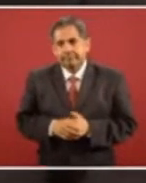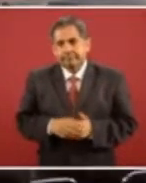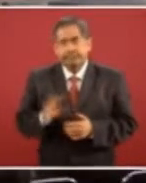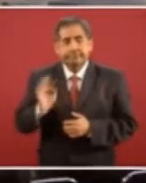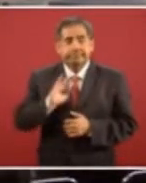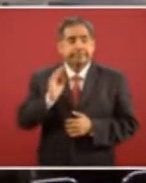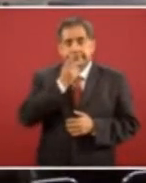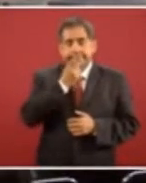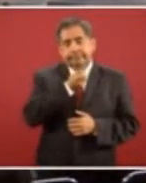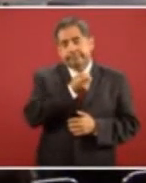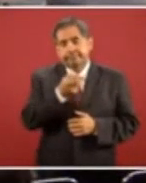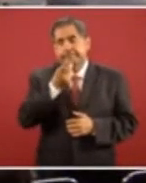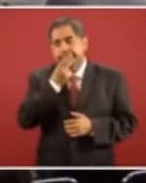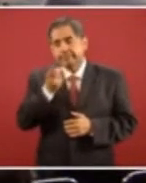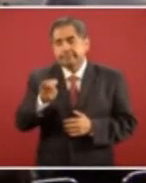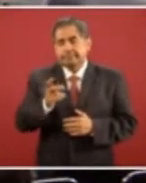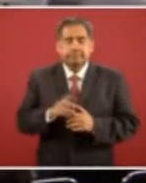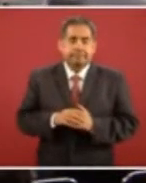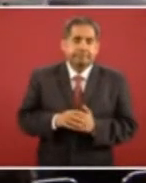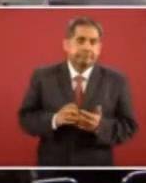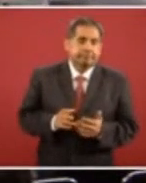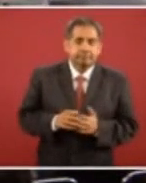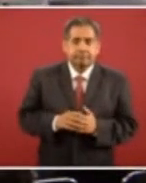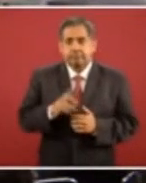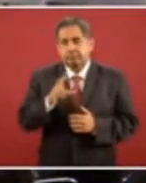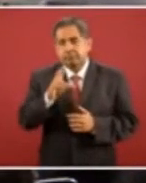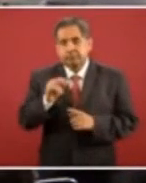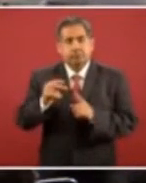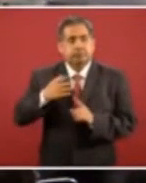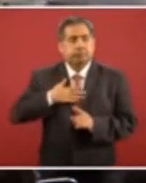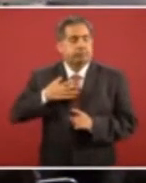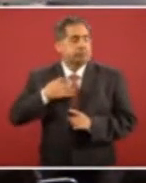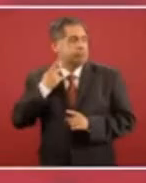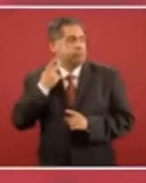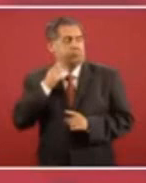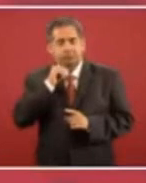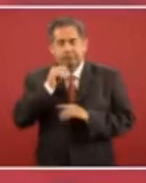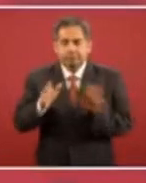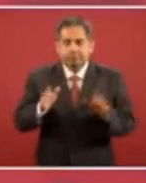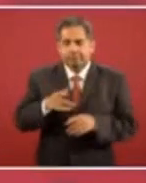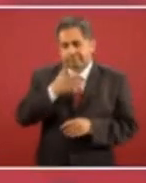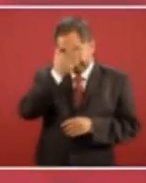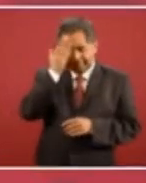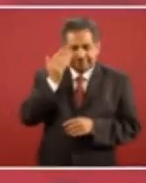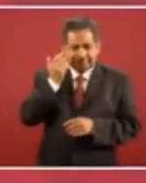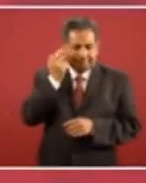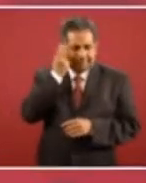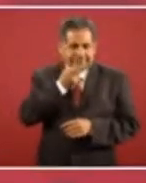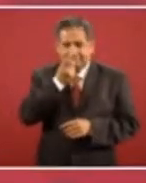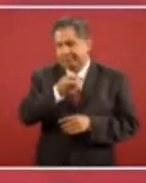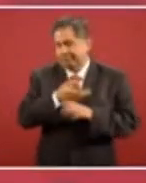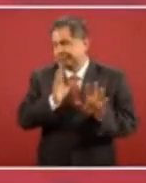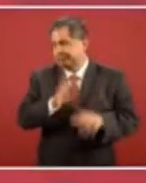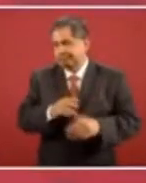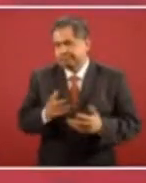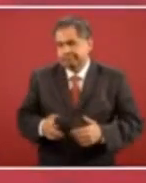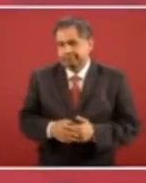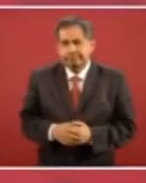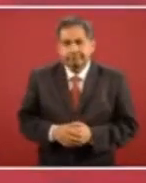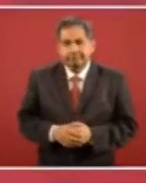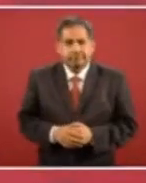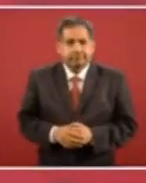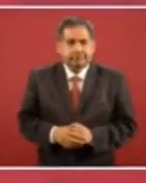que no es político, pues no sabe lo que realmente dice.